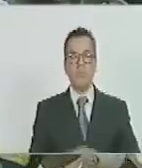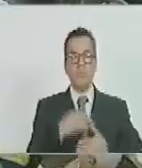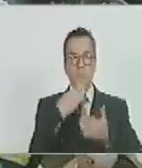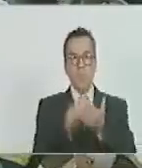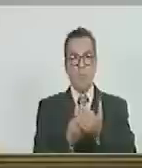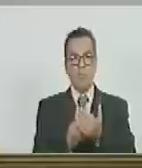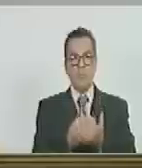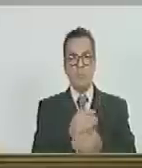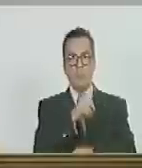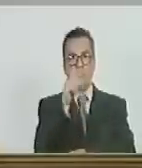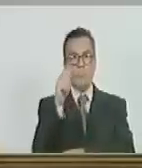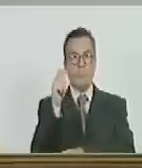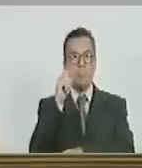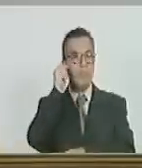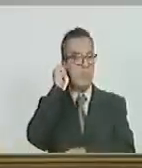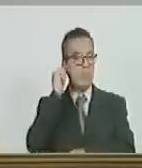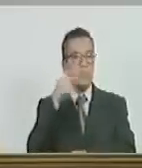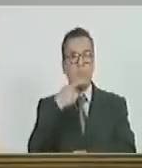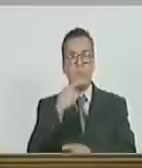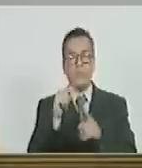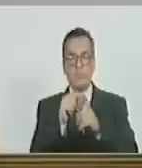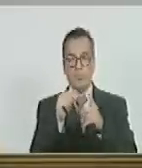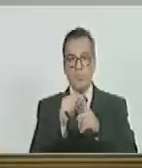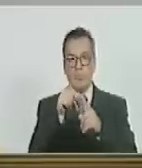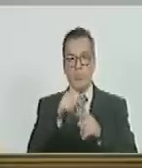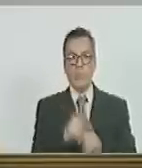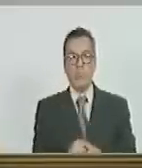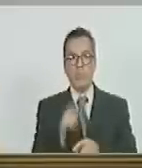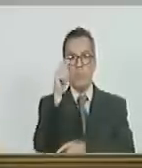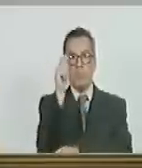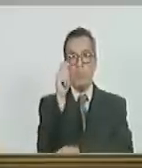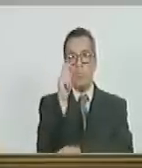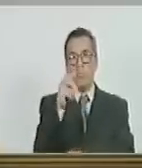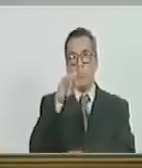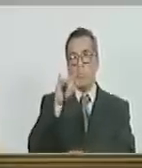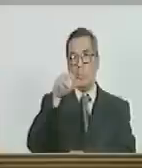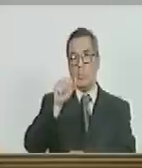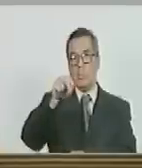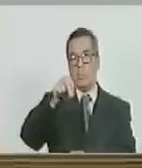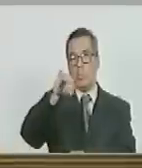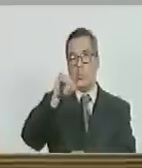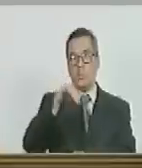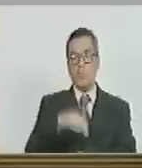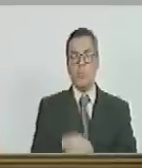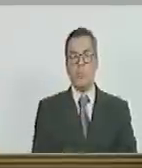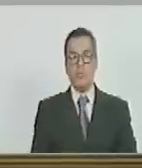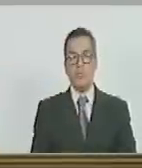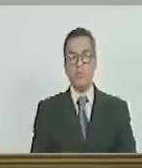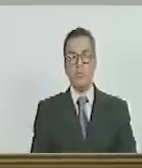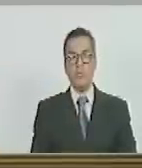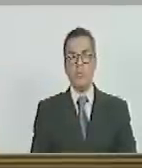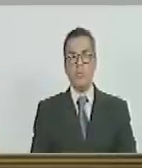Gracias, querida diputada. Voy a dejar en el derecho de palabra a la diputada Jenny Cepeda.